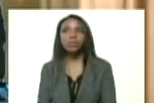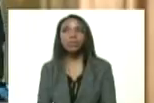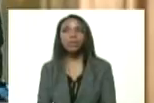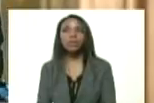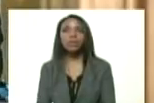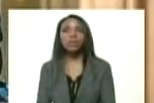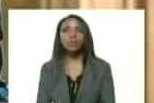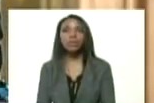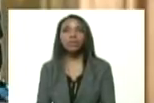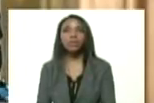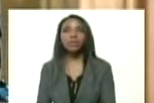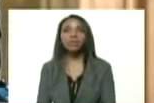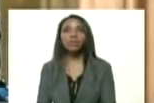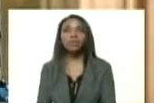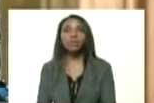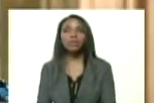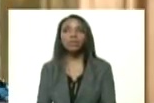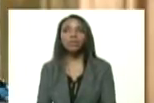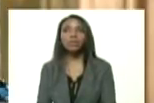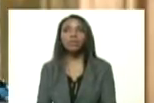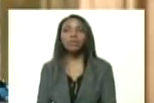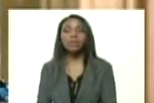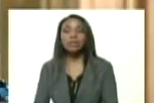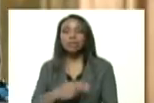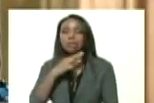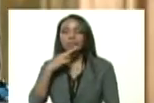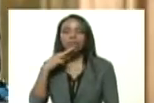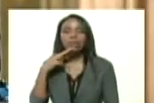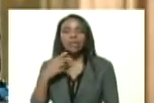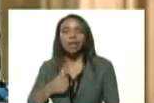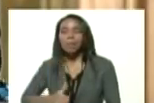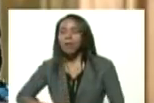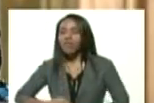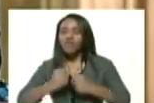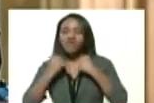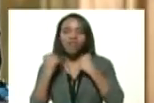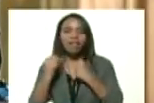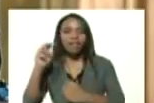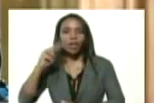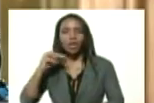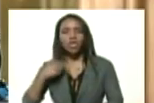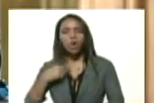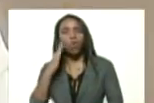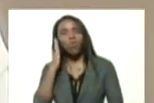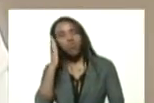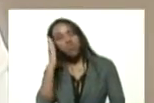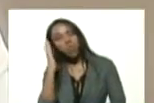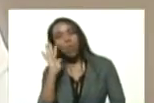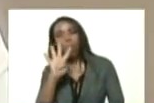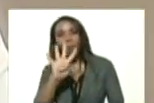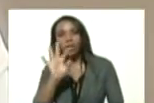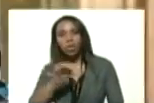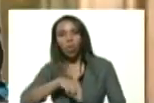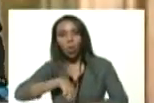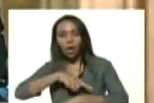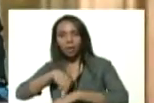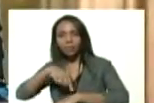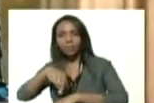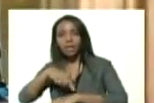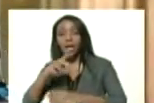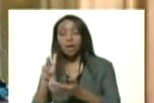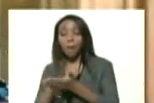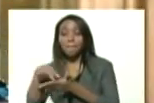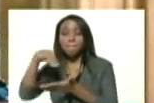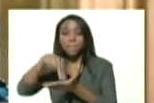sabroso silvia sabroso y mira me siento más fuerte que no estoy durmiendo cuatro horas y me